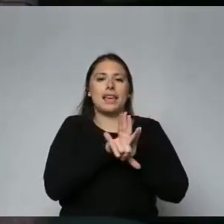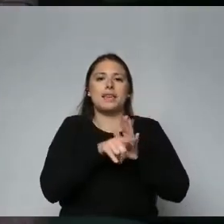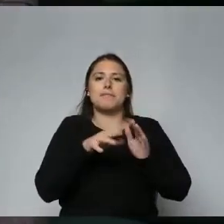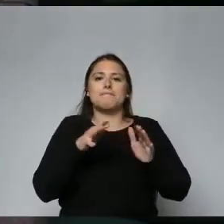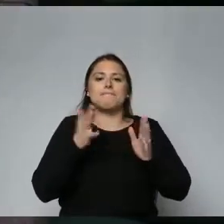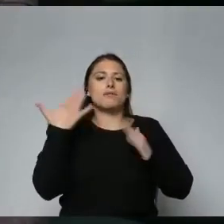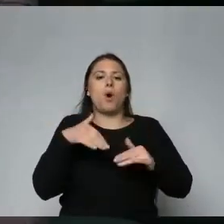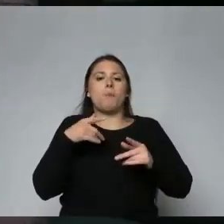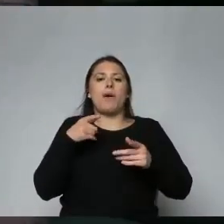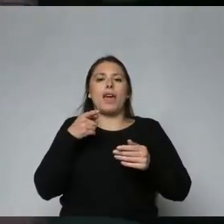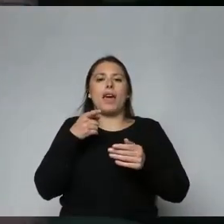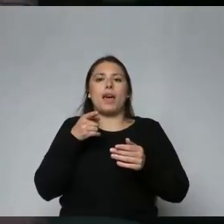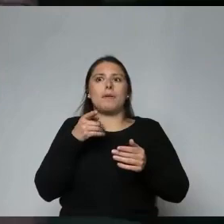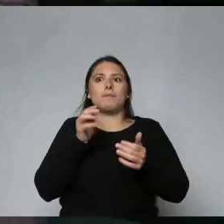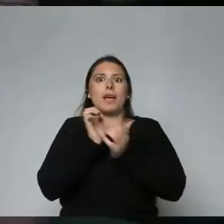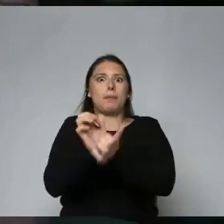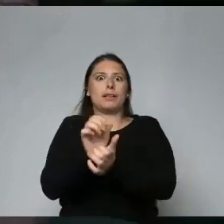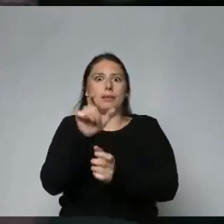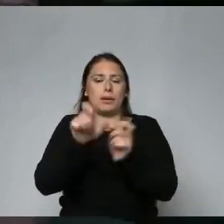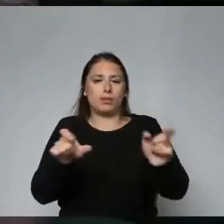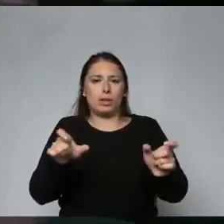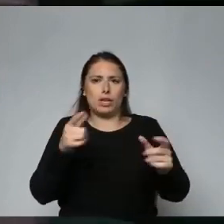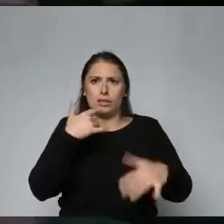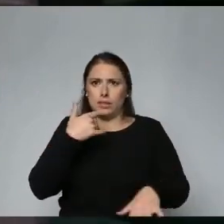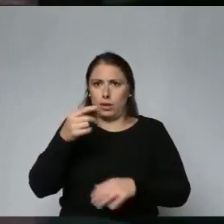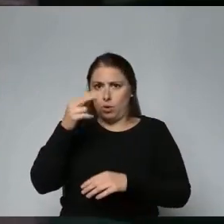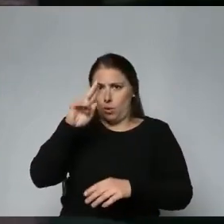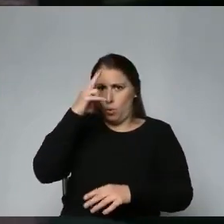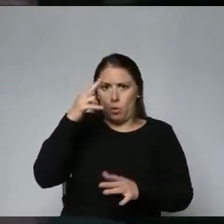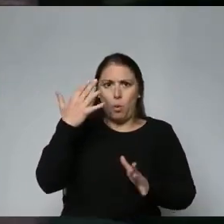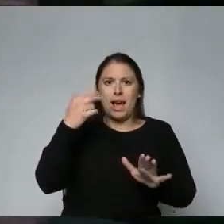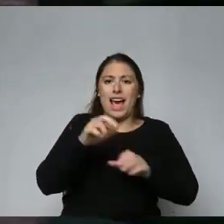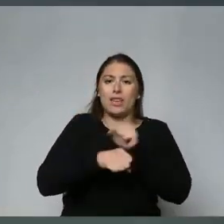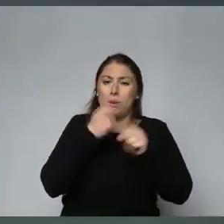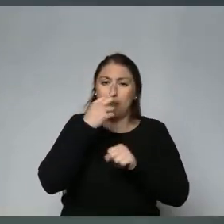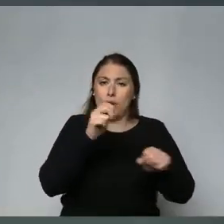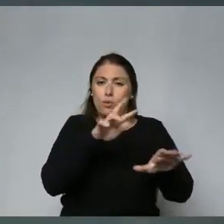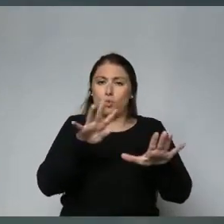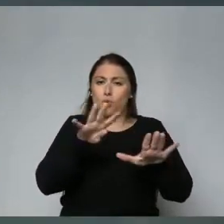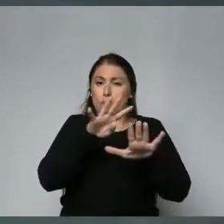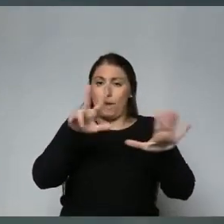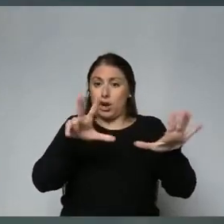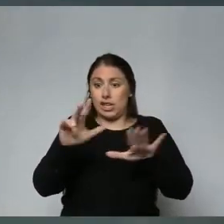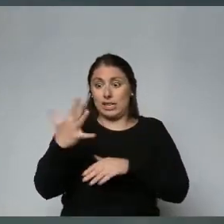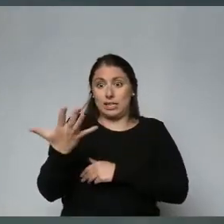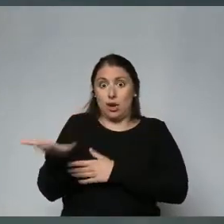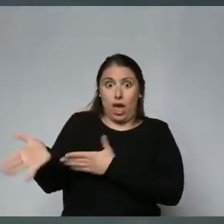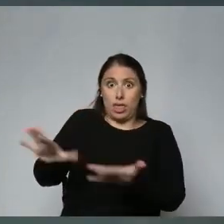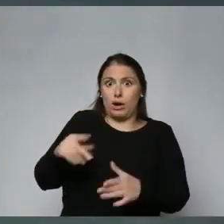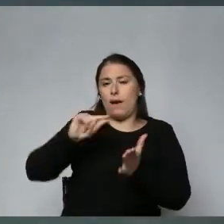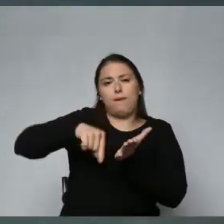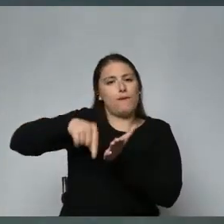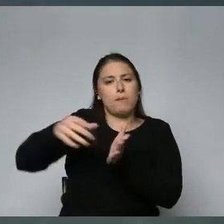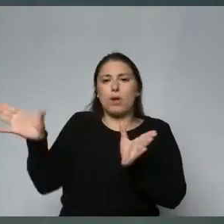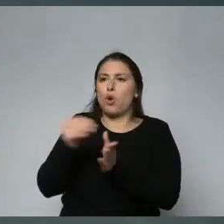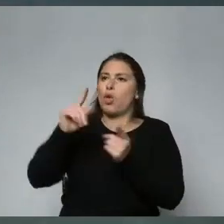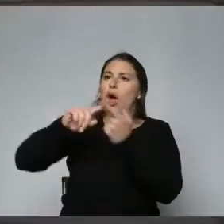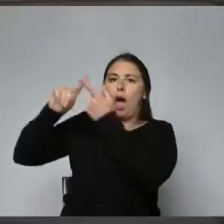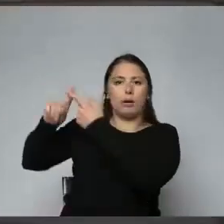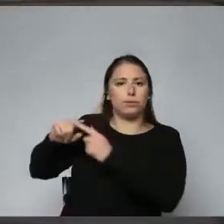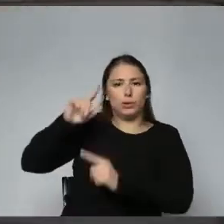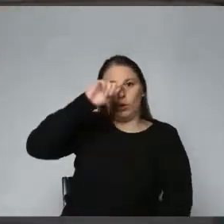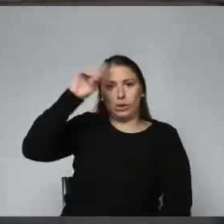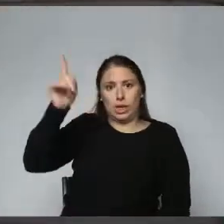uruguayo? Uruguay es firmante desde el año 85 de todos los tratados. Y... es vinculante. Como verán, hay una